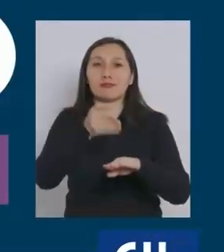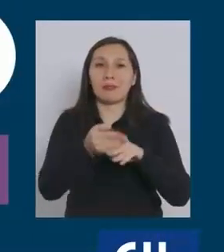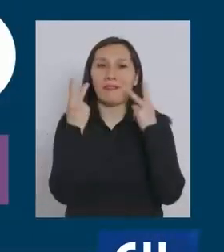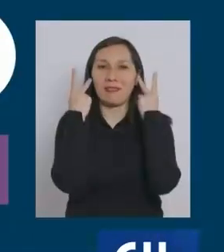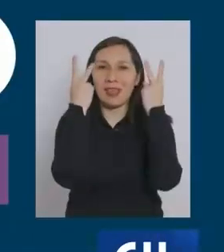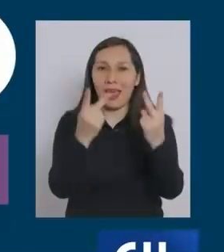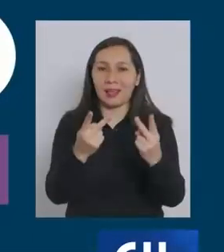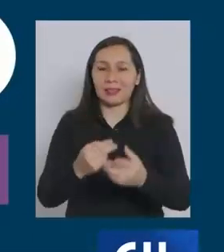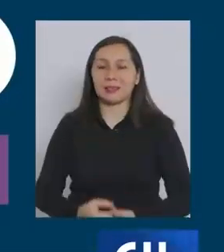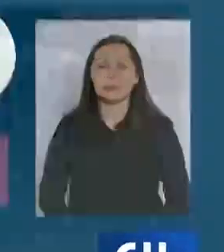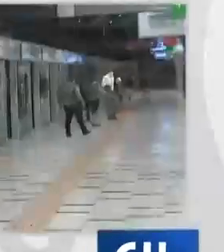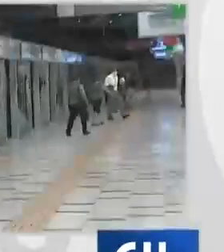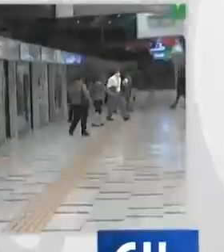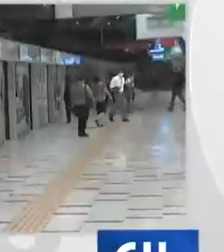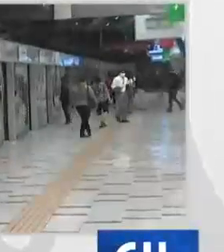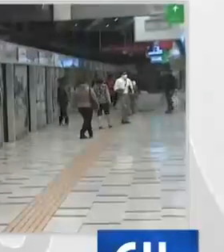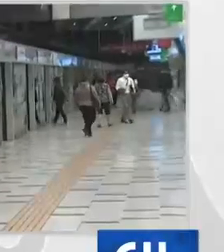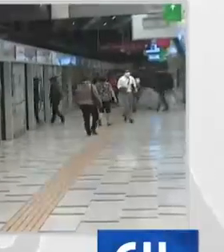viaje.